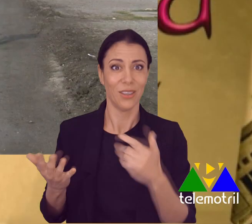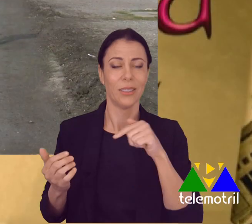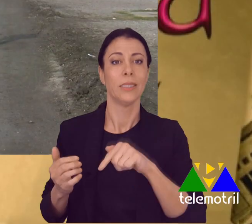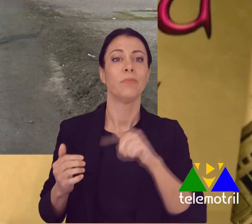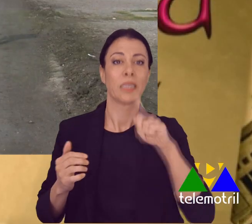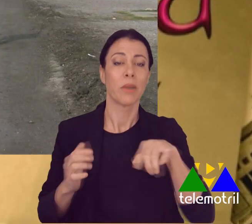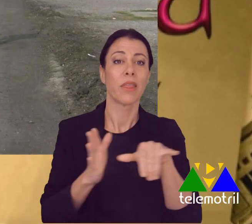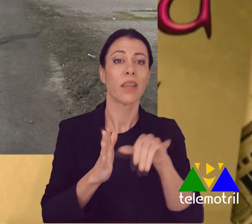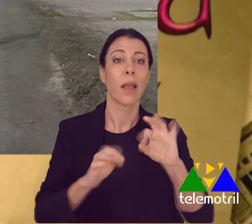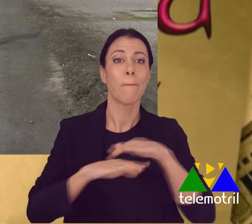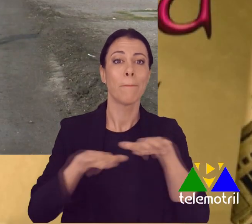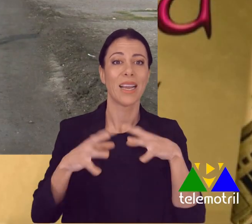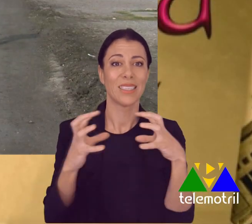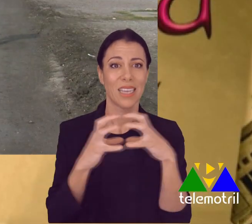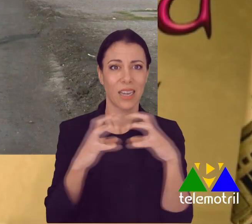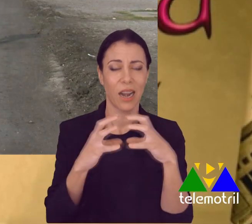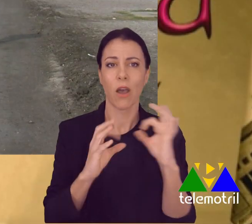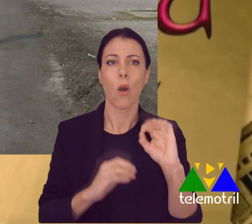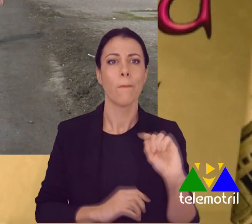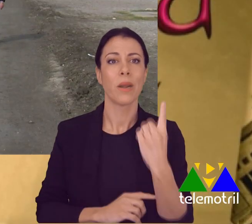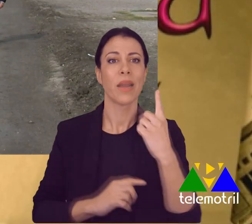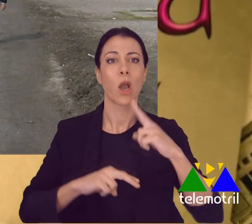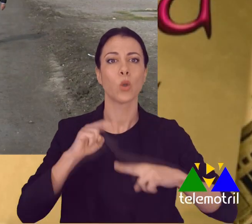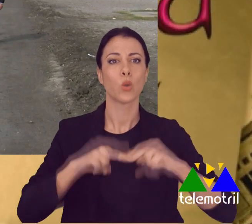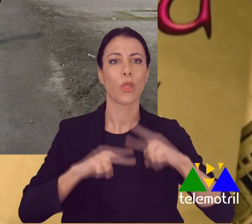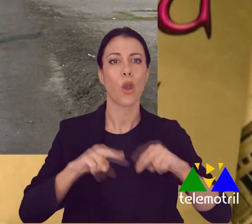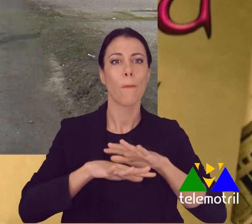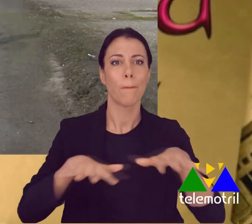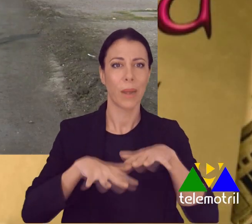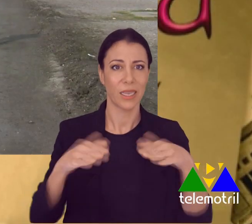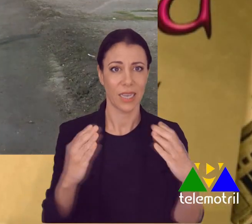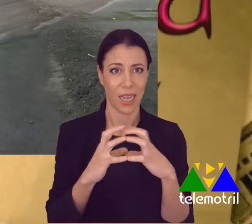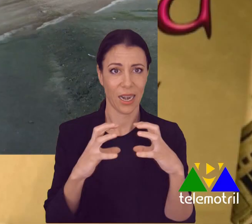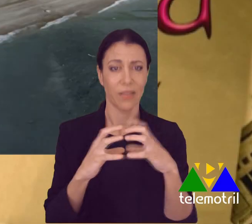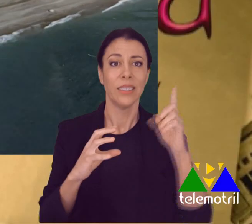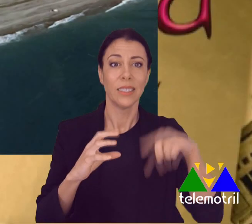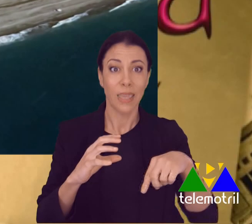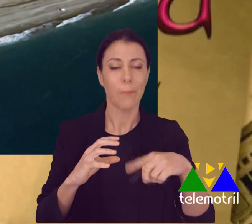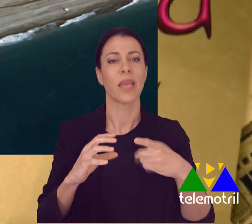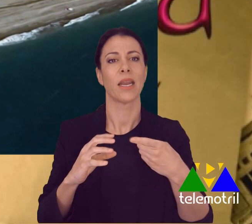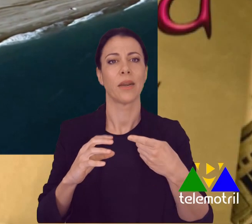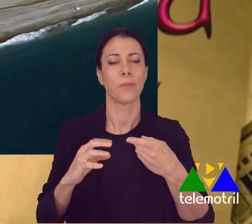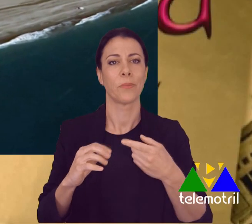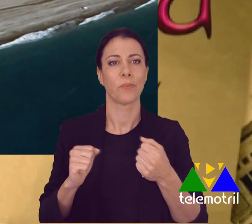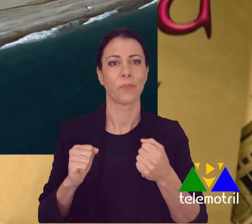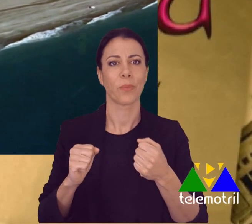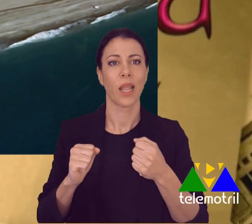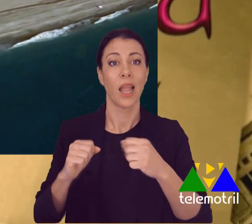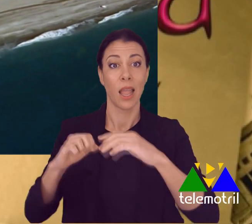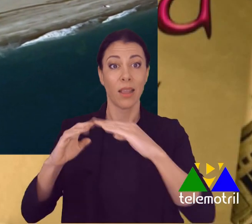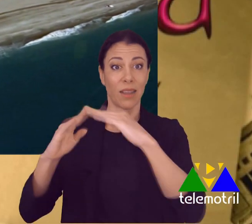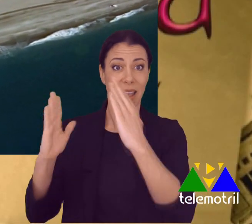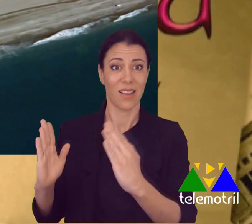Playa Granada, la primera construcción de Playa Granada y la finca de los reyes